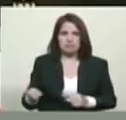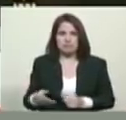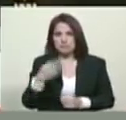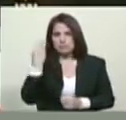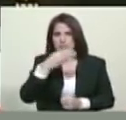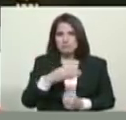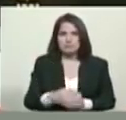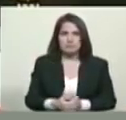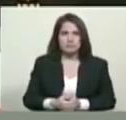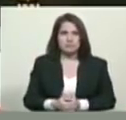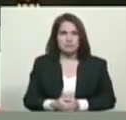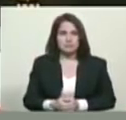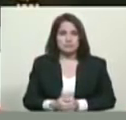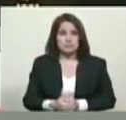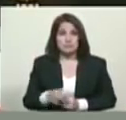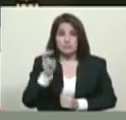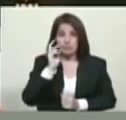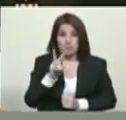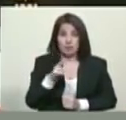de verdad,